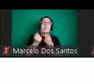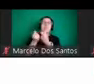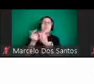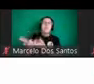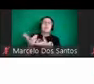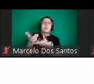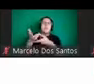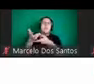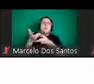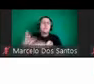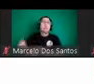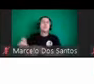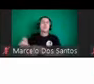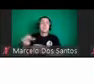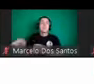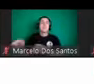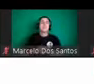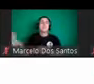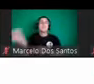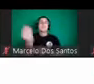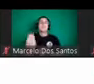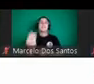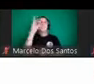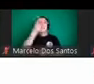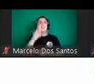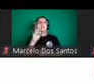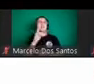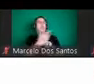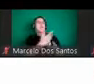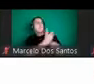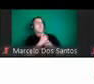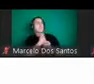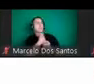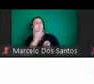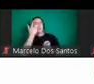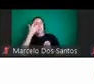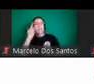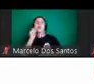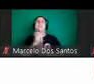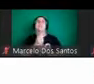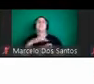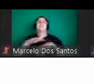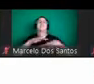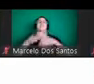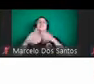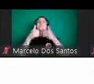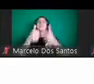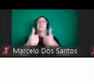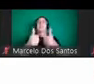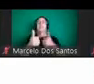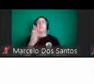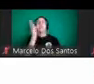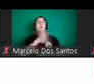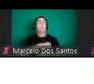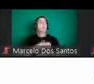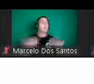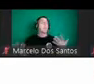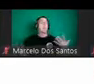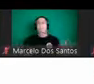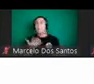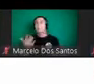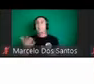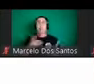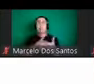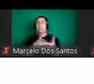desempeño del colaborador, del trabajador con discapacidad según sus necesidades y según las barreras que encuentra en el entorno. O sea, esos